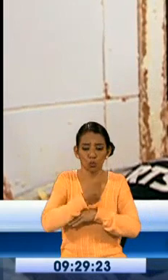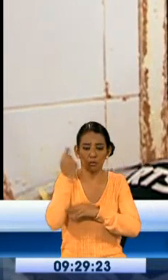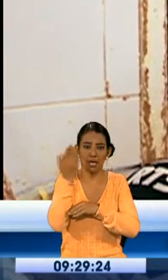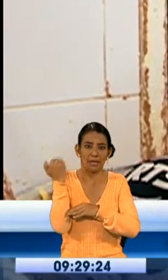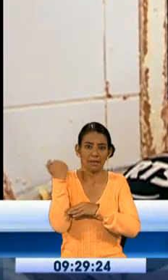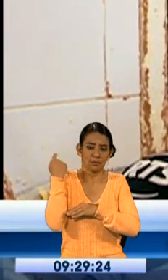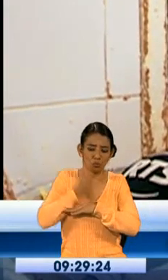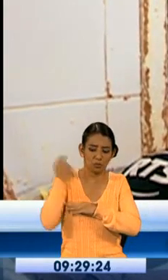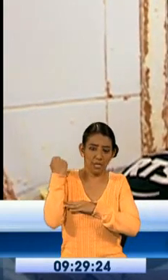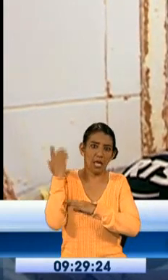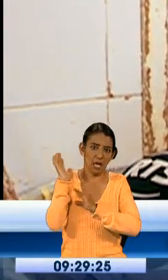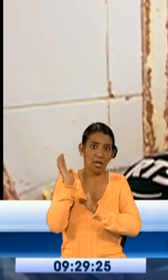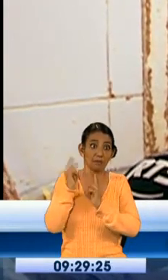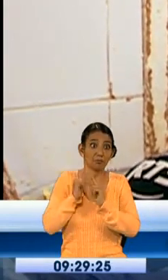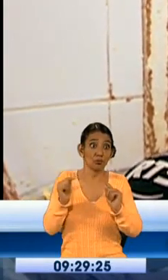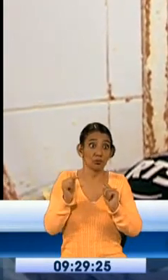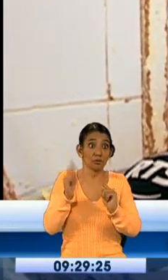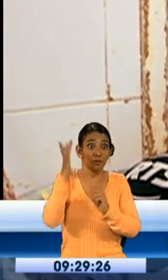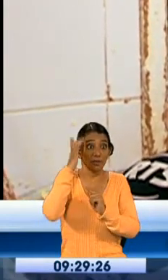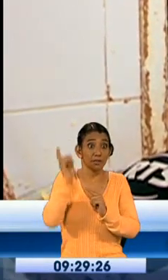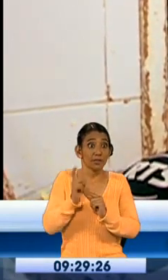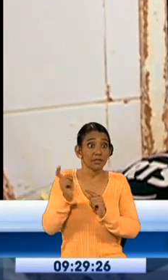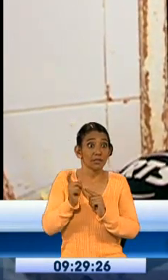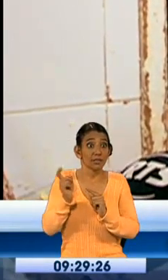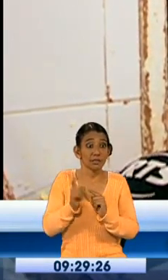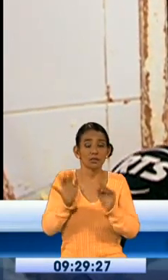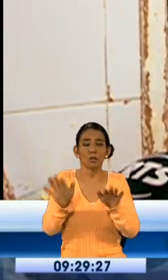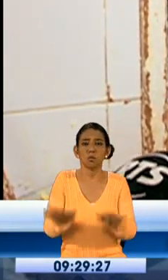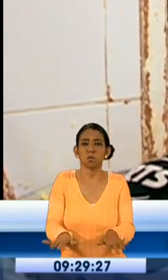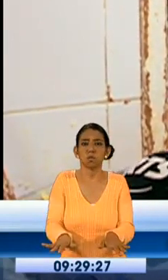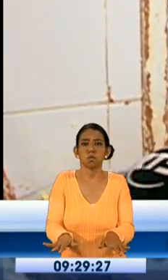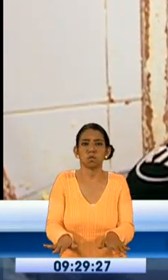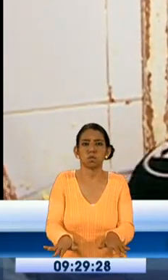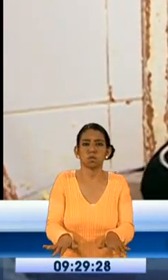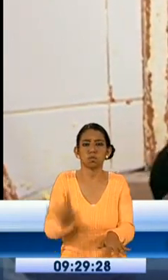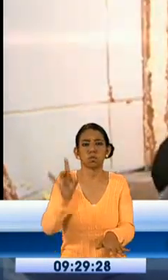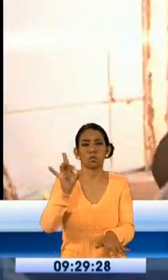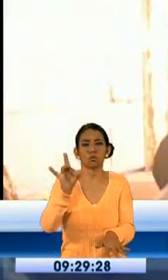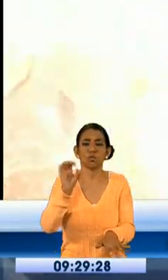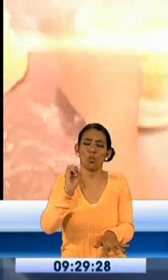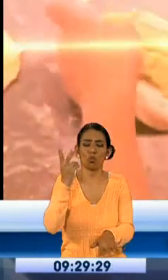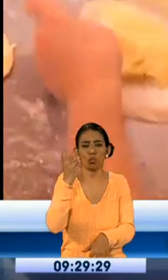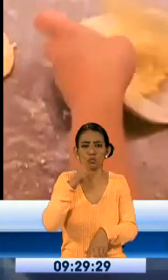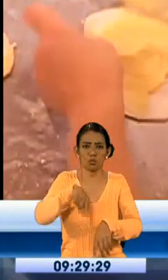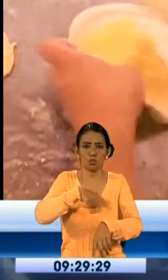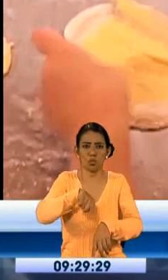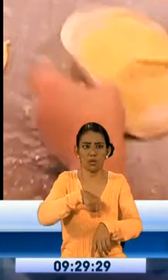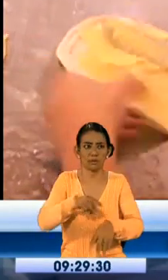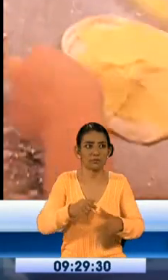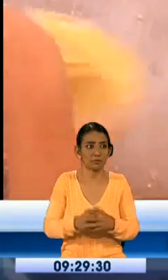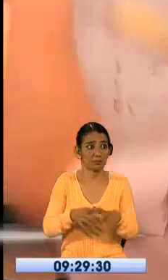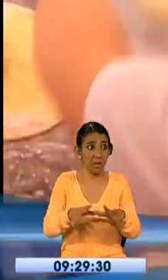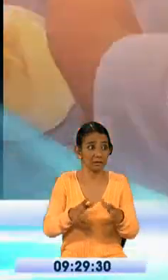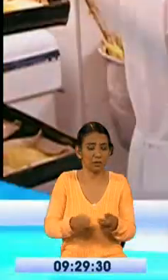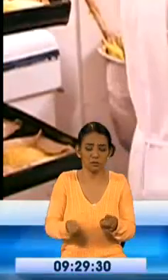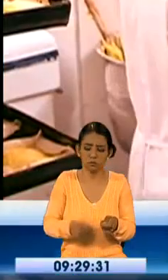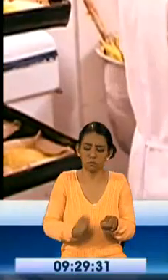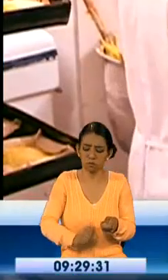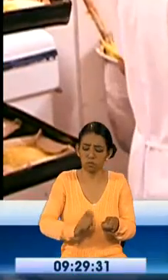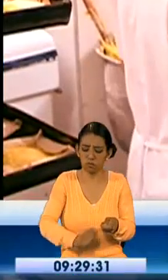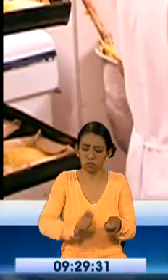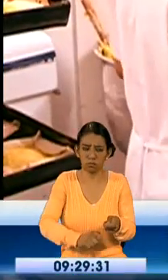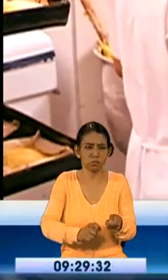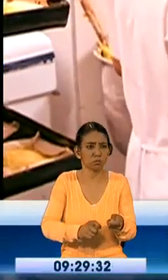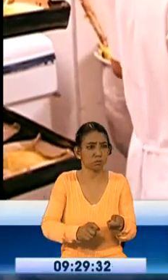necesita estar en reposo de unas 8 a 12 horas. En la masa se coloca la preparación y hábiles